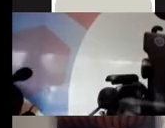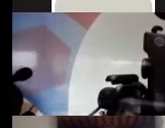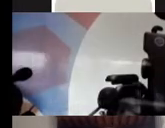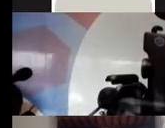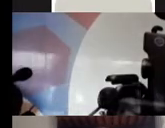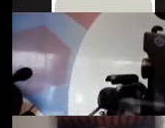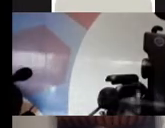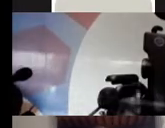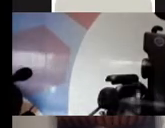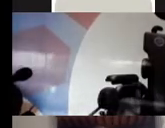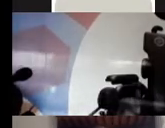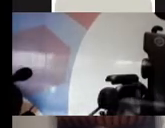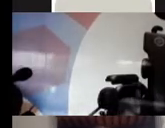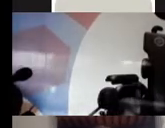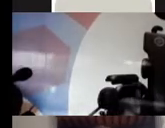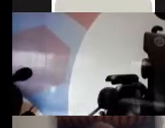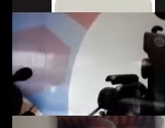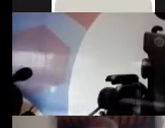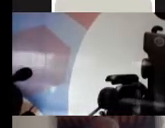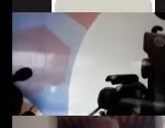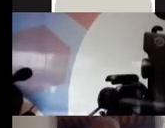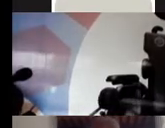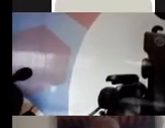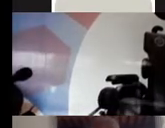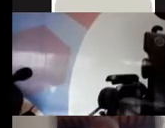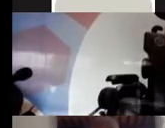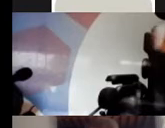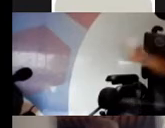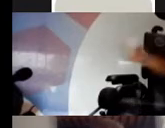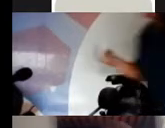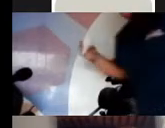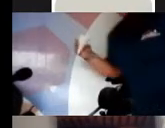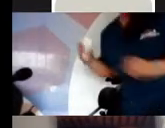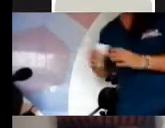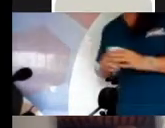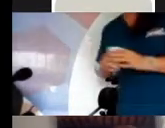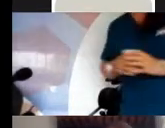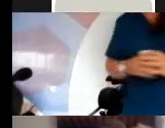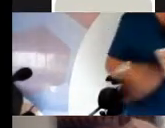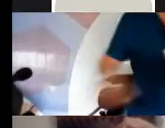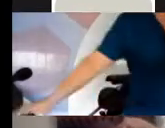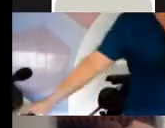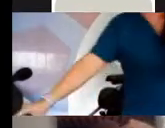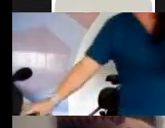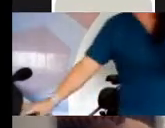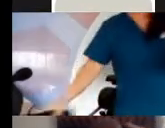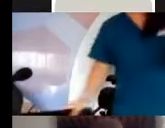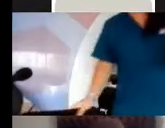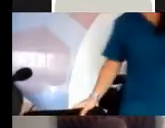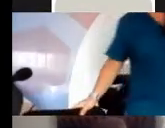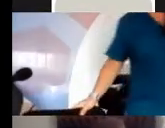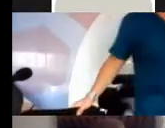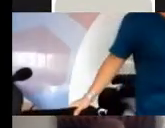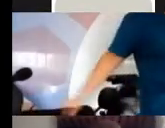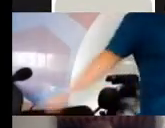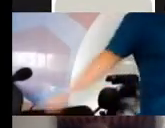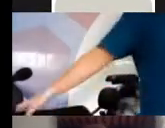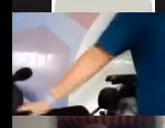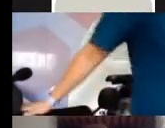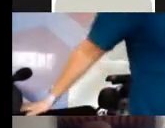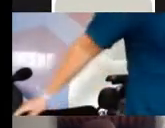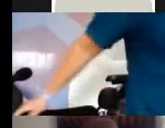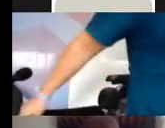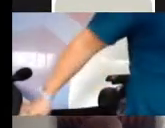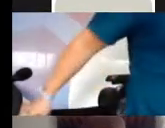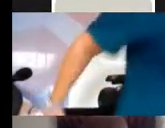del paciente y con otras manos ir moviendo acá. Y quizás estas 2 manos tampoco bastan porque después tengo que trabajar sobre la cabeza. Así que muchas